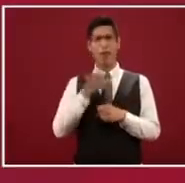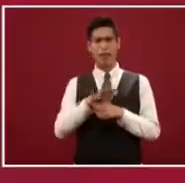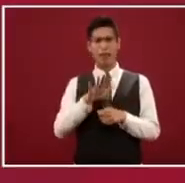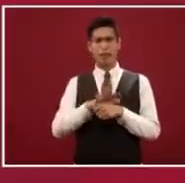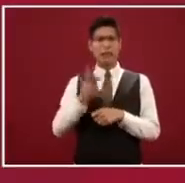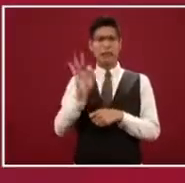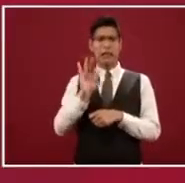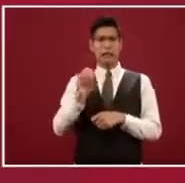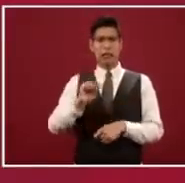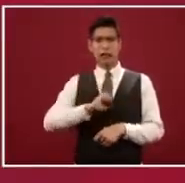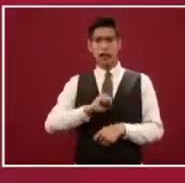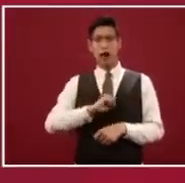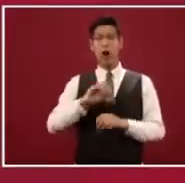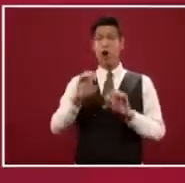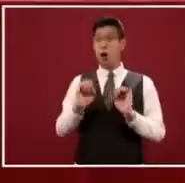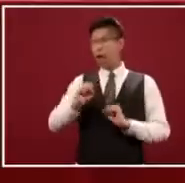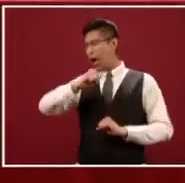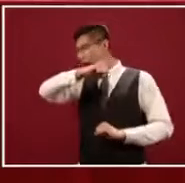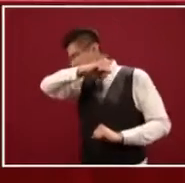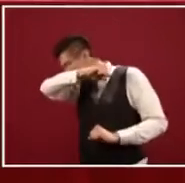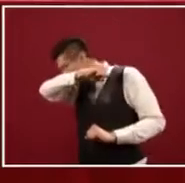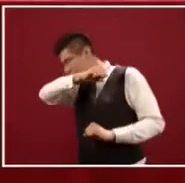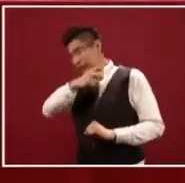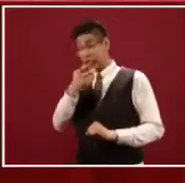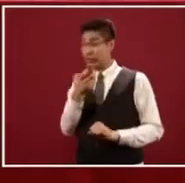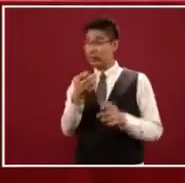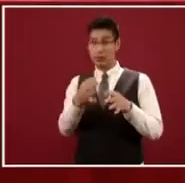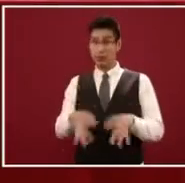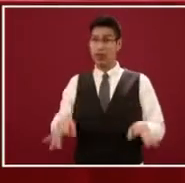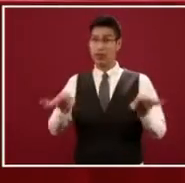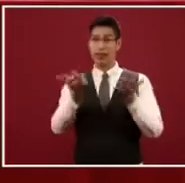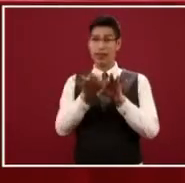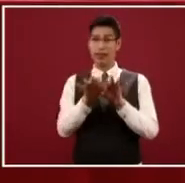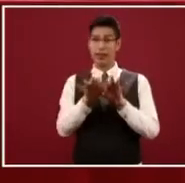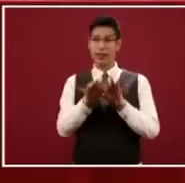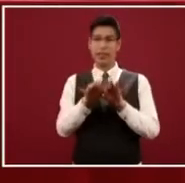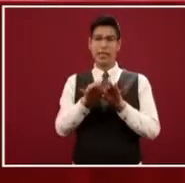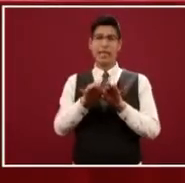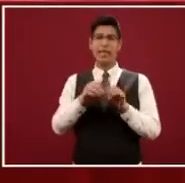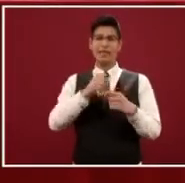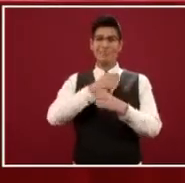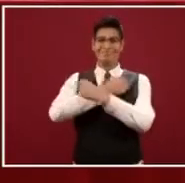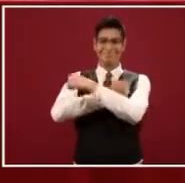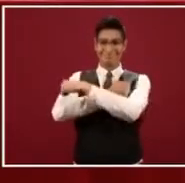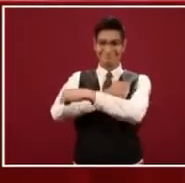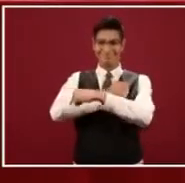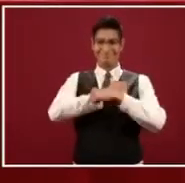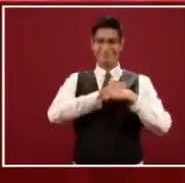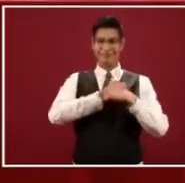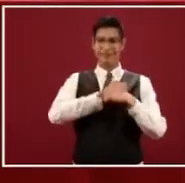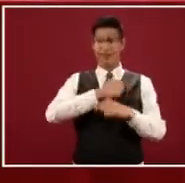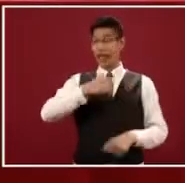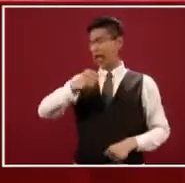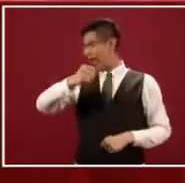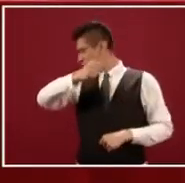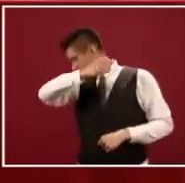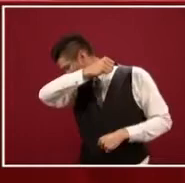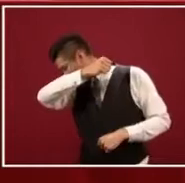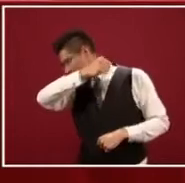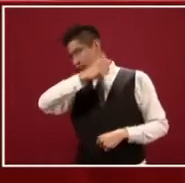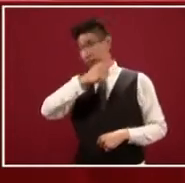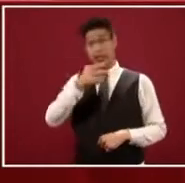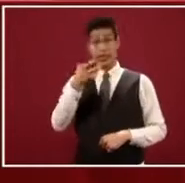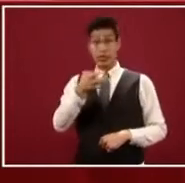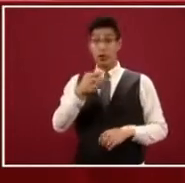el estornudo de etiqueta, en donde se protege uno el estornudo utilizando el ángulo interno del brazo, achú,